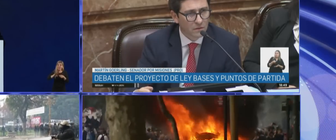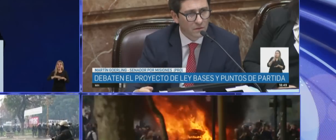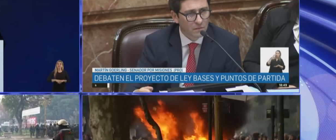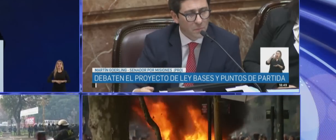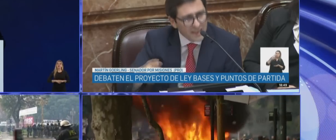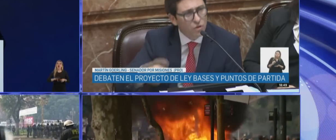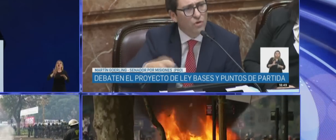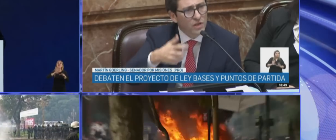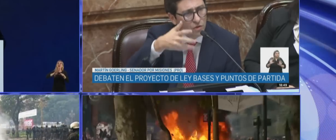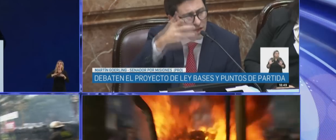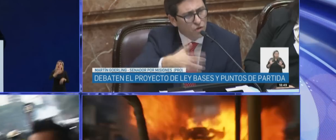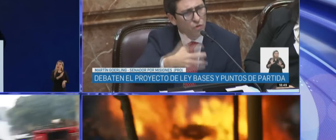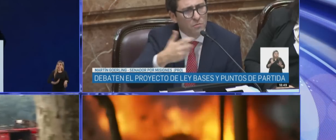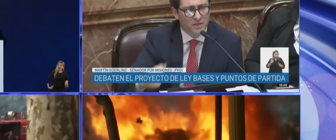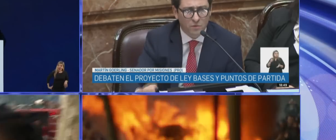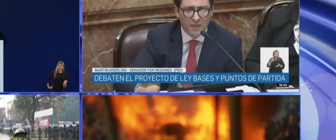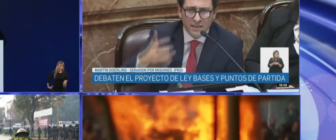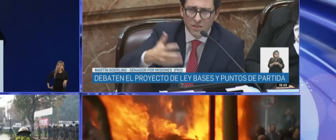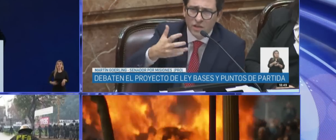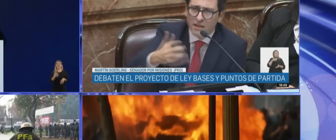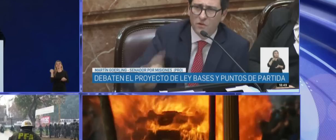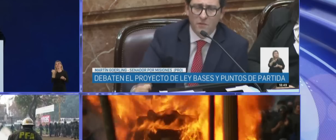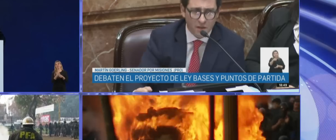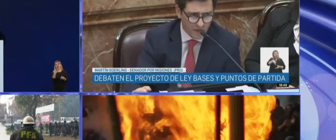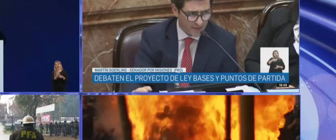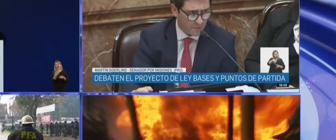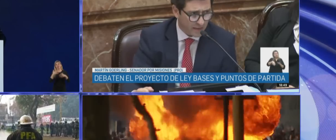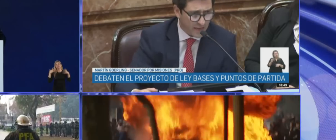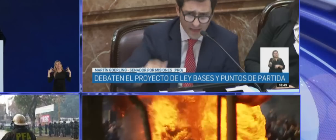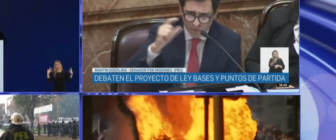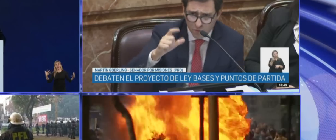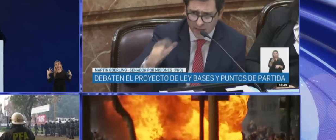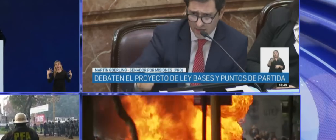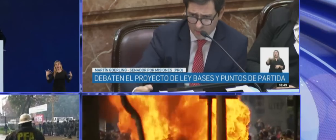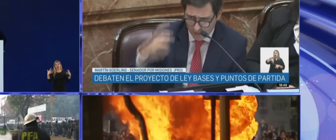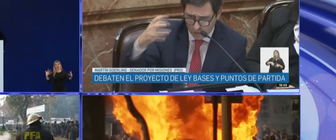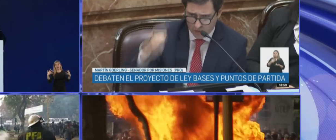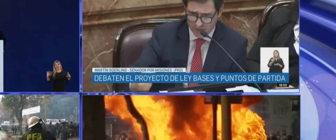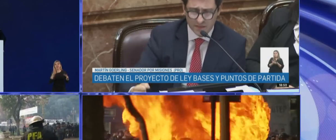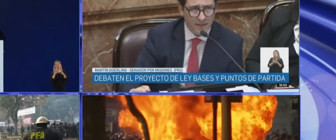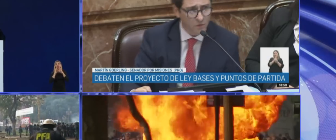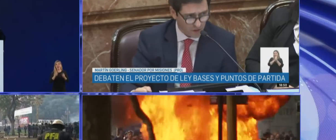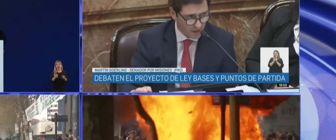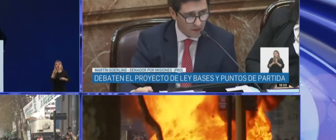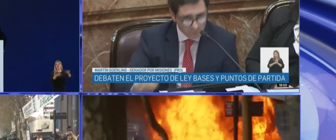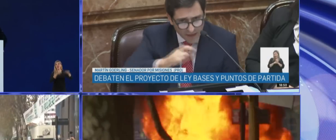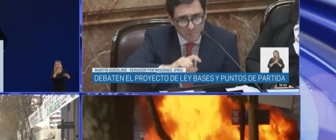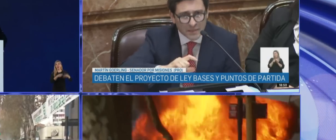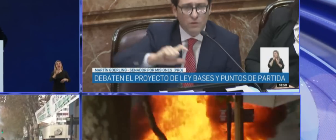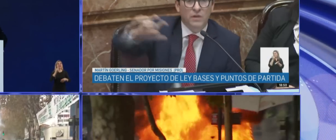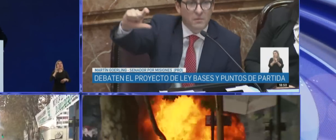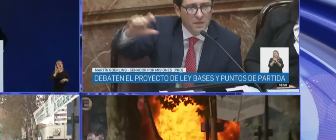para la deuda del gobierno, en una tarea monumental llevada a cabo, digamos, por el secretario de Finanzas, Pablo